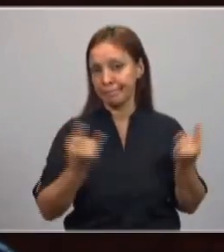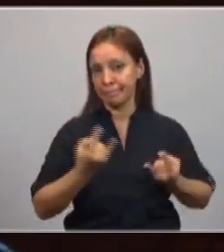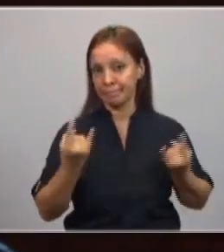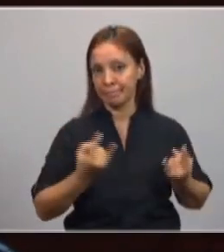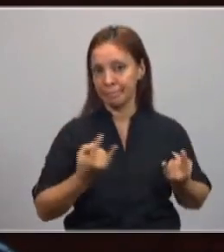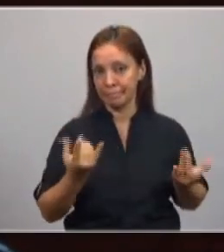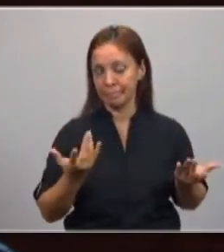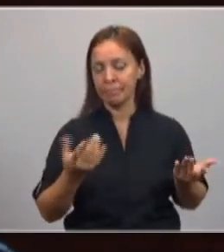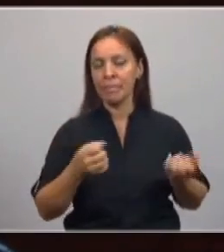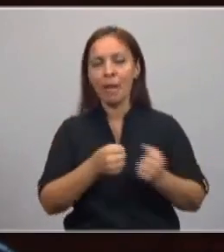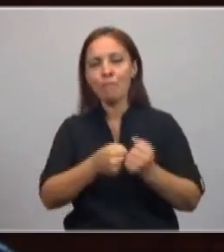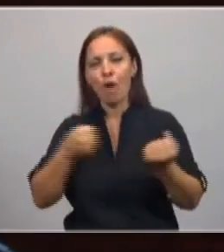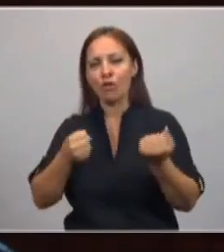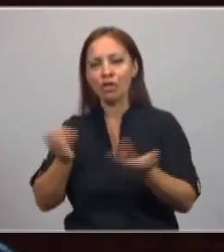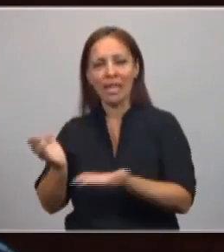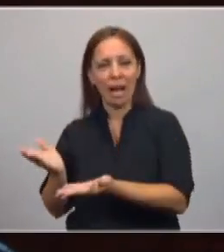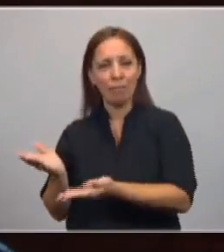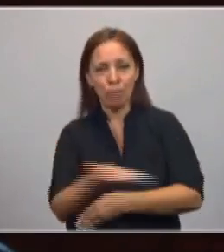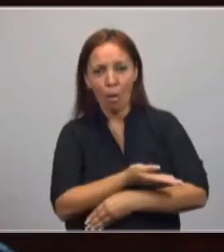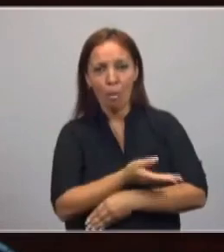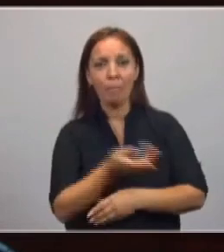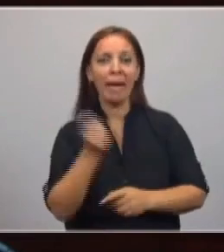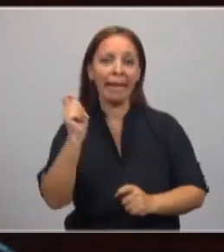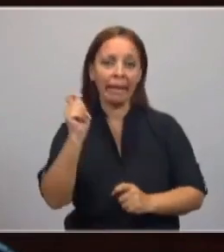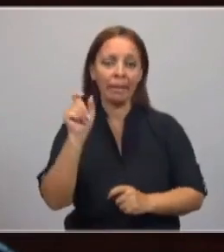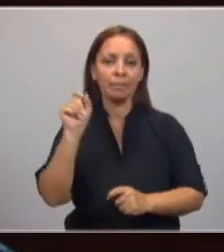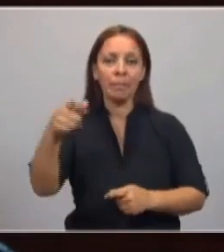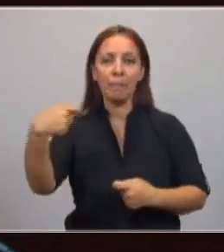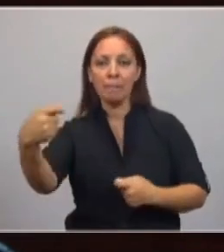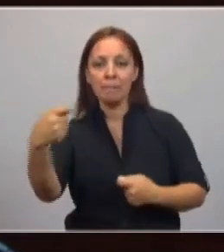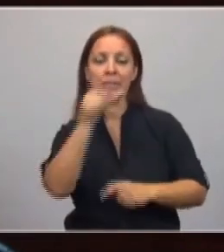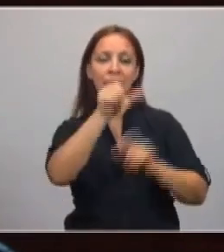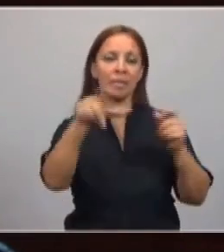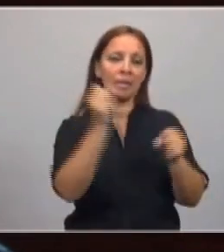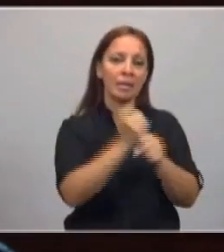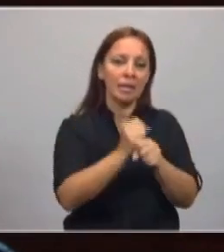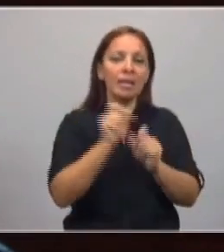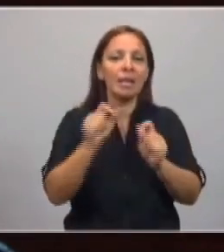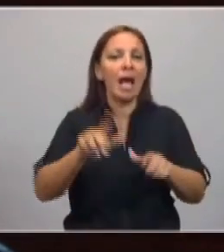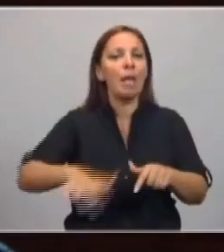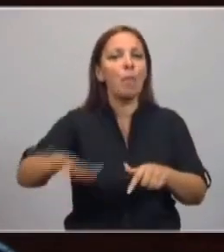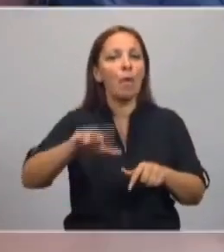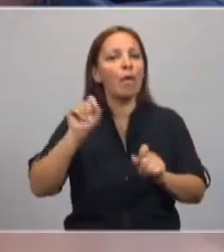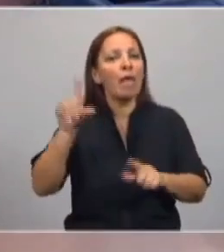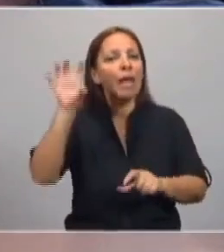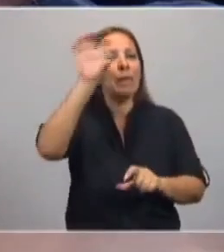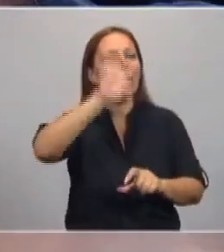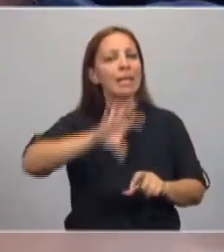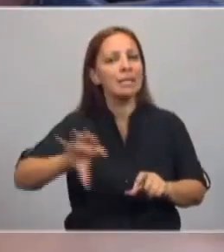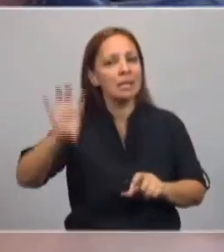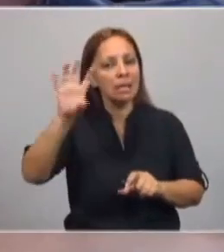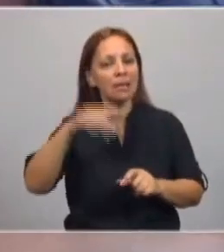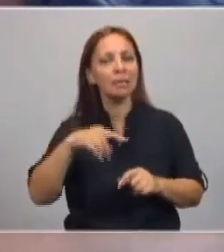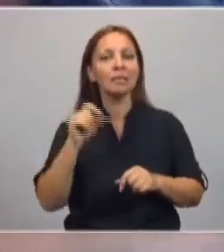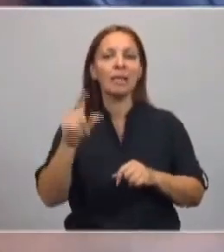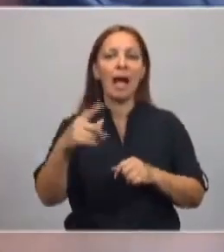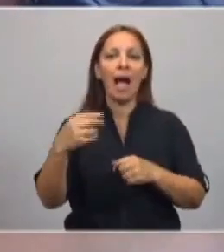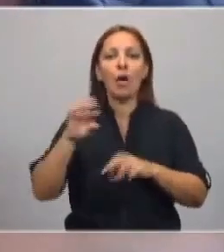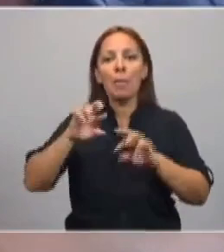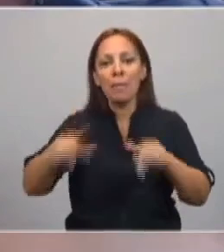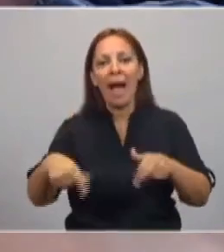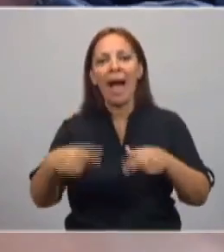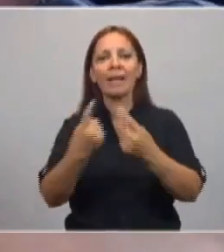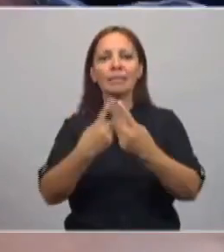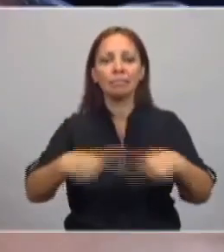La motosierra se aplicó a los jubilados, a los laborantes y al pueblo de las provincias, a las asignaciones familiares y